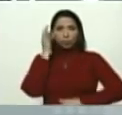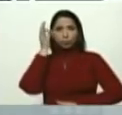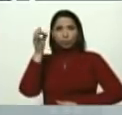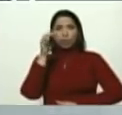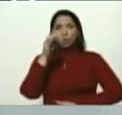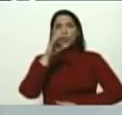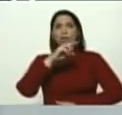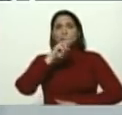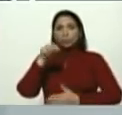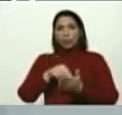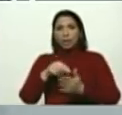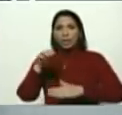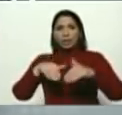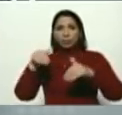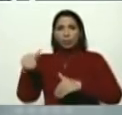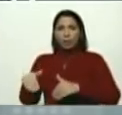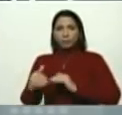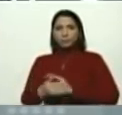Nacional Electoral,